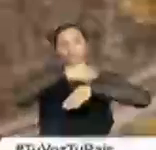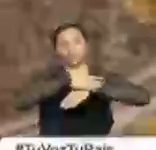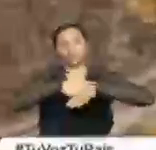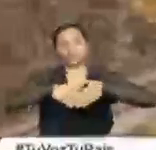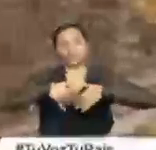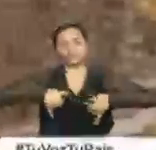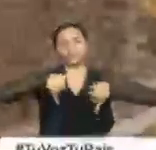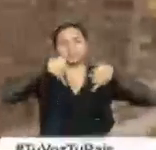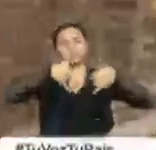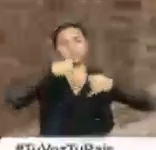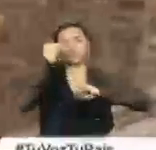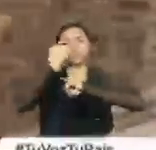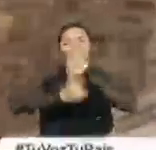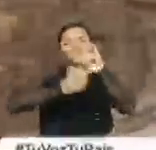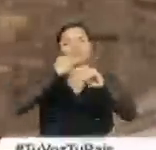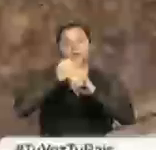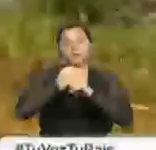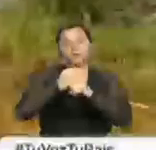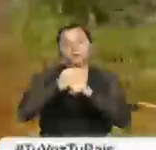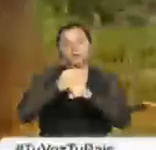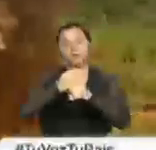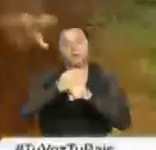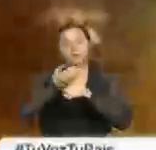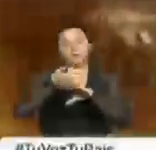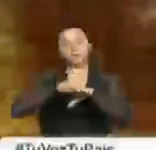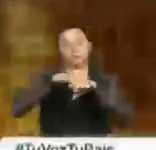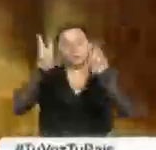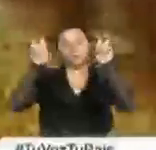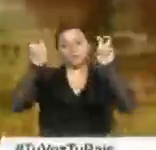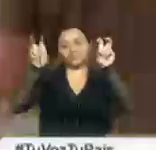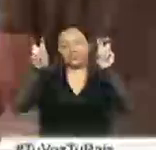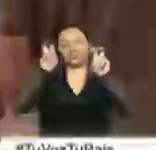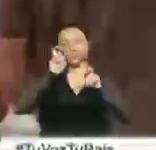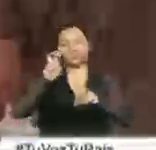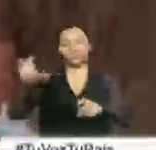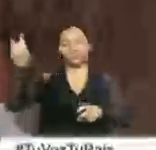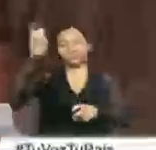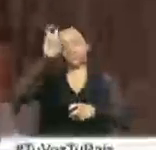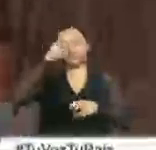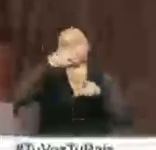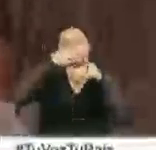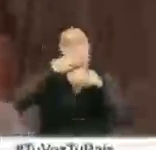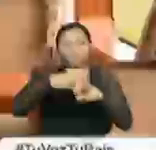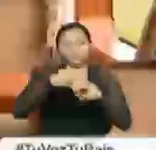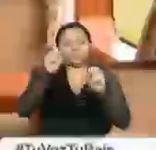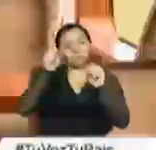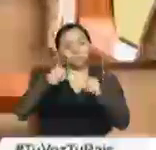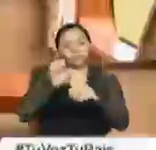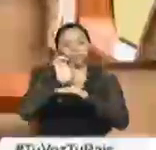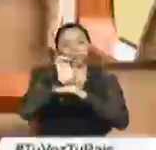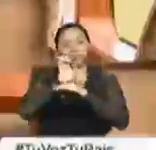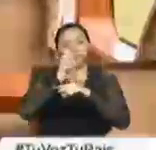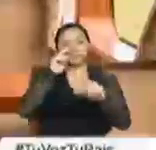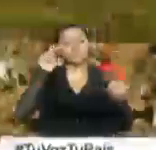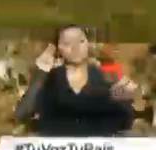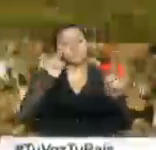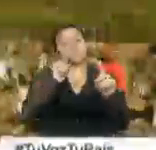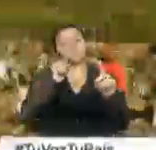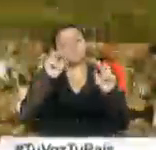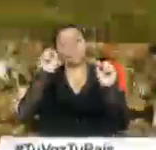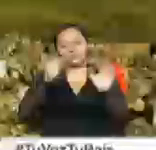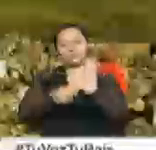Travel Awards, certamen conocido como los Oscar del Turismo. Esta nominación le permite a nuestro país visibilizarse